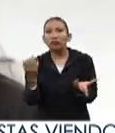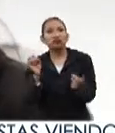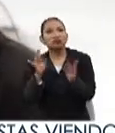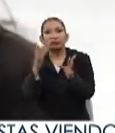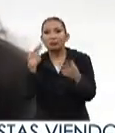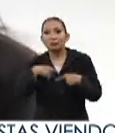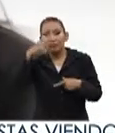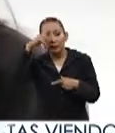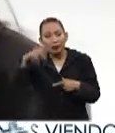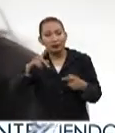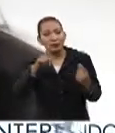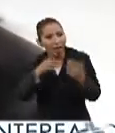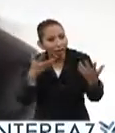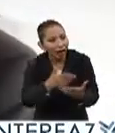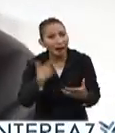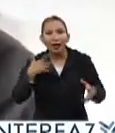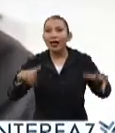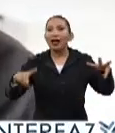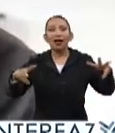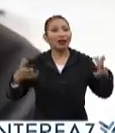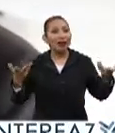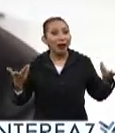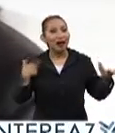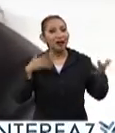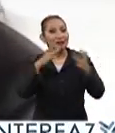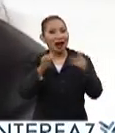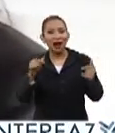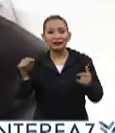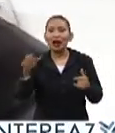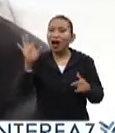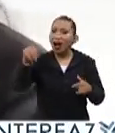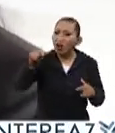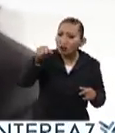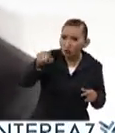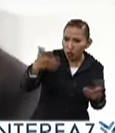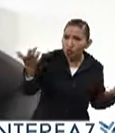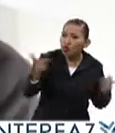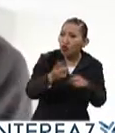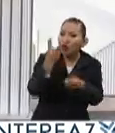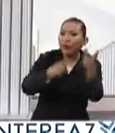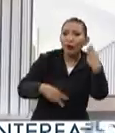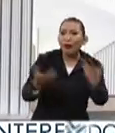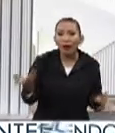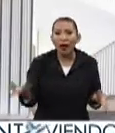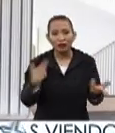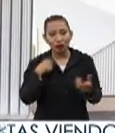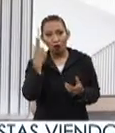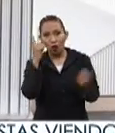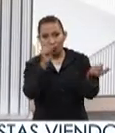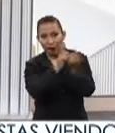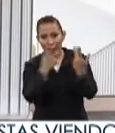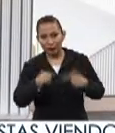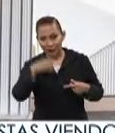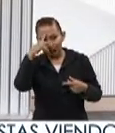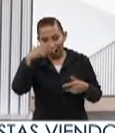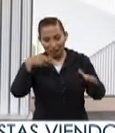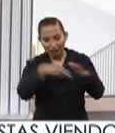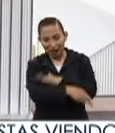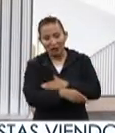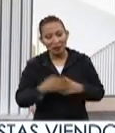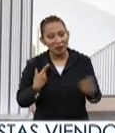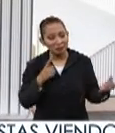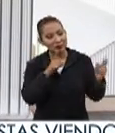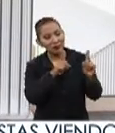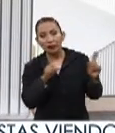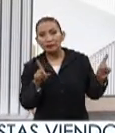algún mexicano que te topes perdido por alguna calle de París que diga, ay, ¿de dónde eres? Me topé a un mexicano en el metro